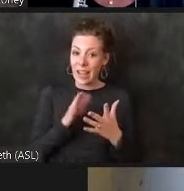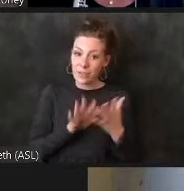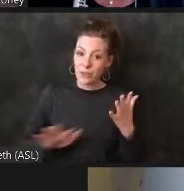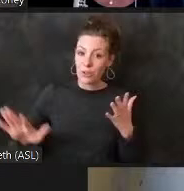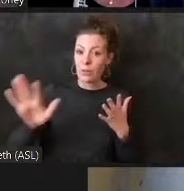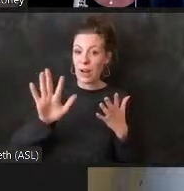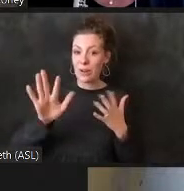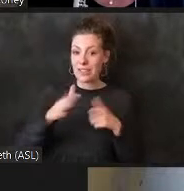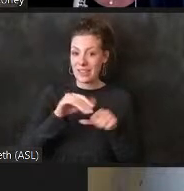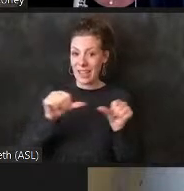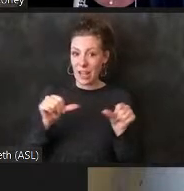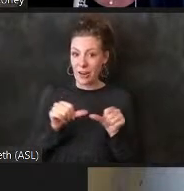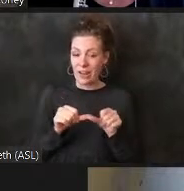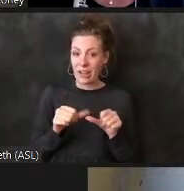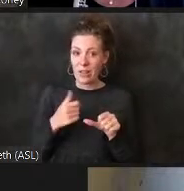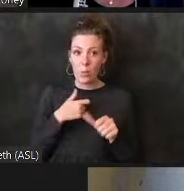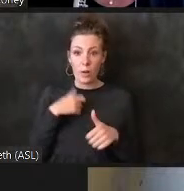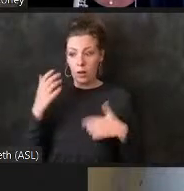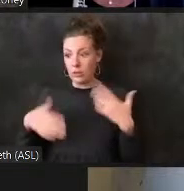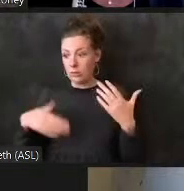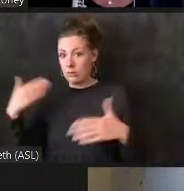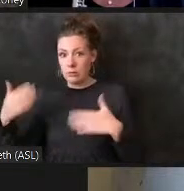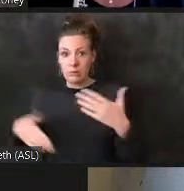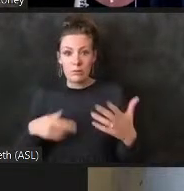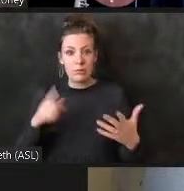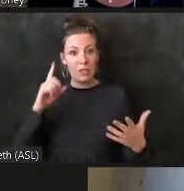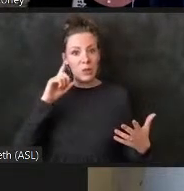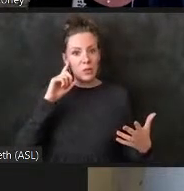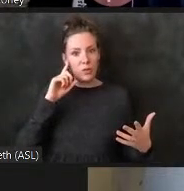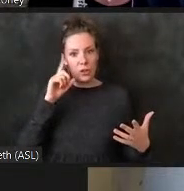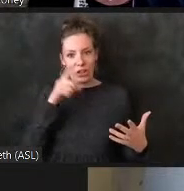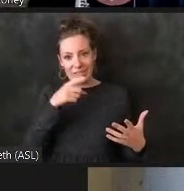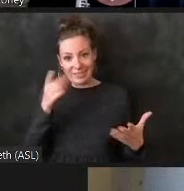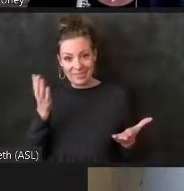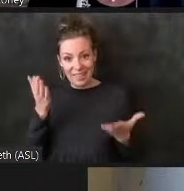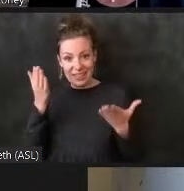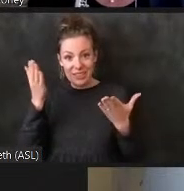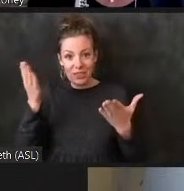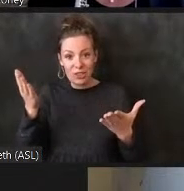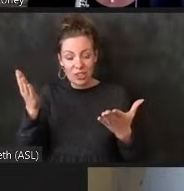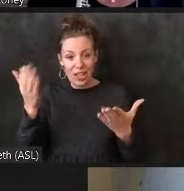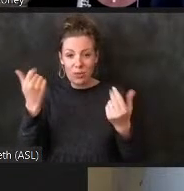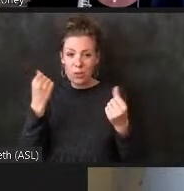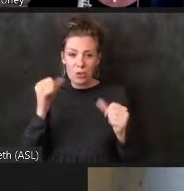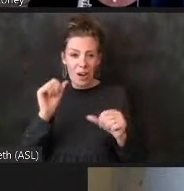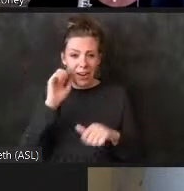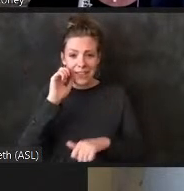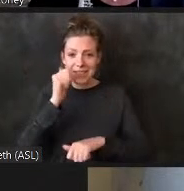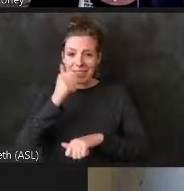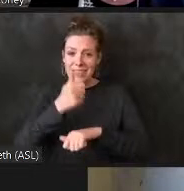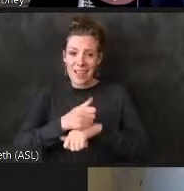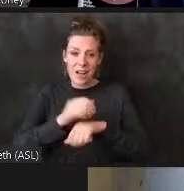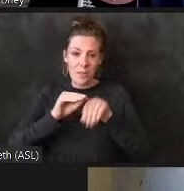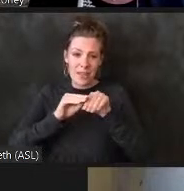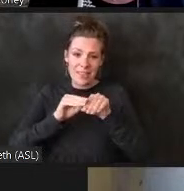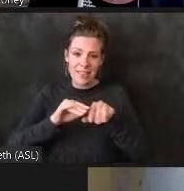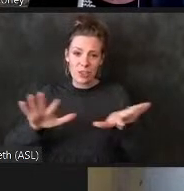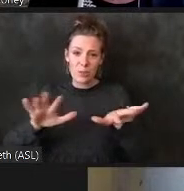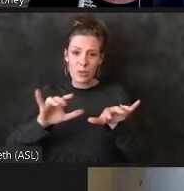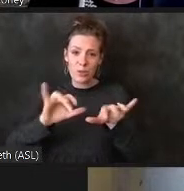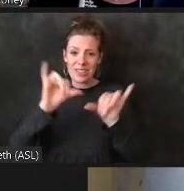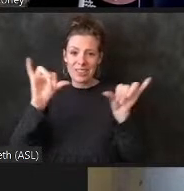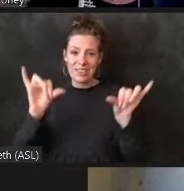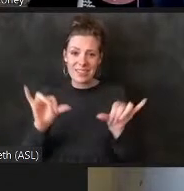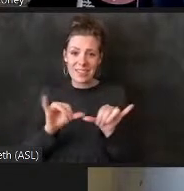a través de todo el condado. Estamos tratando de buscar la forma, y como dijeron todos, de tratar de poner un sistema